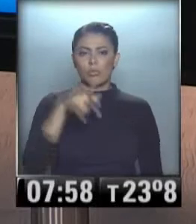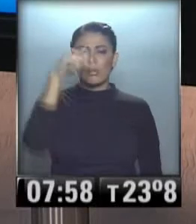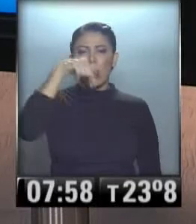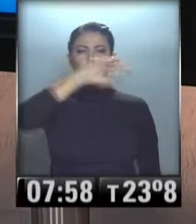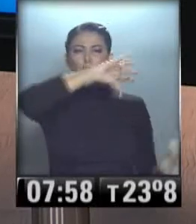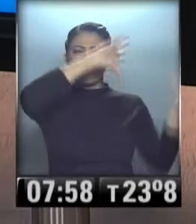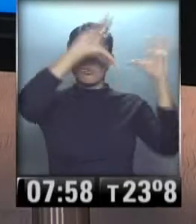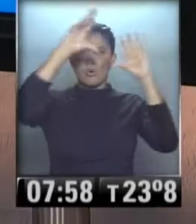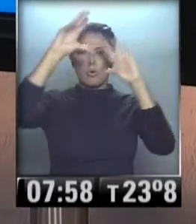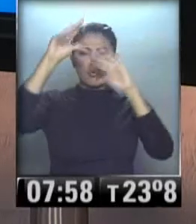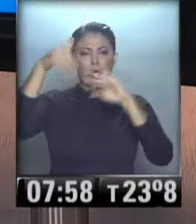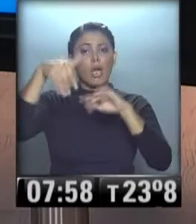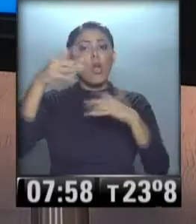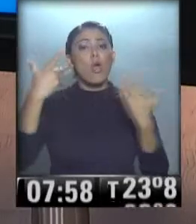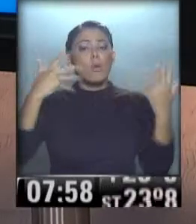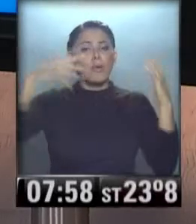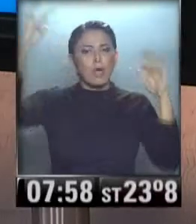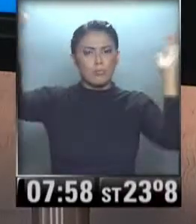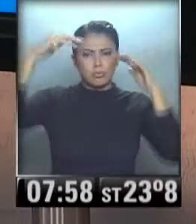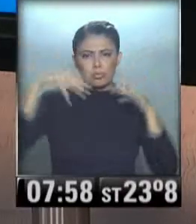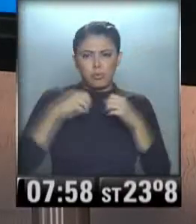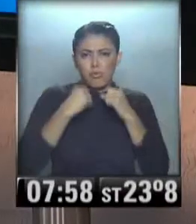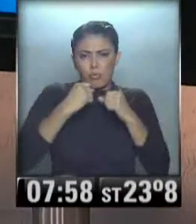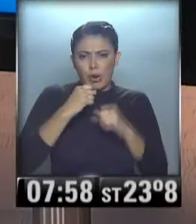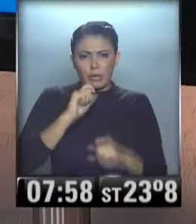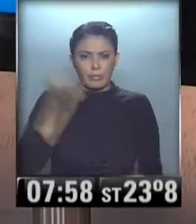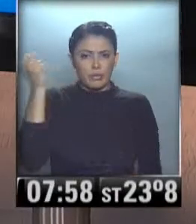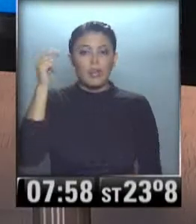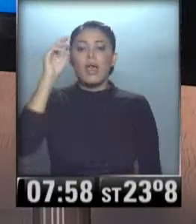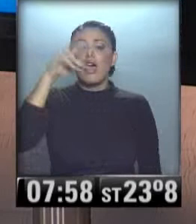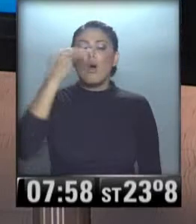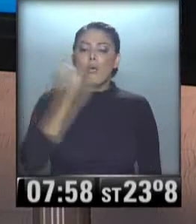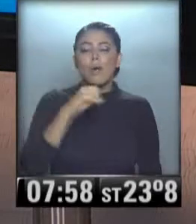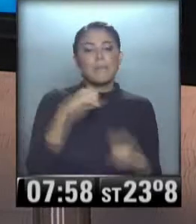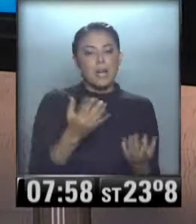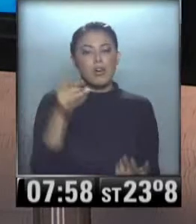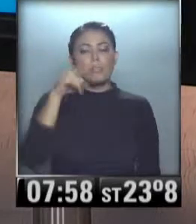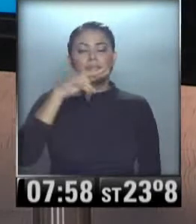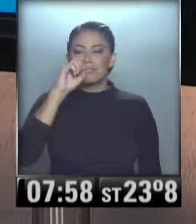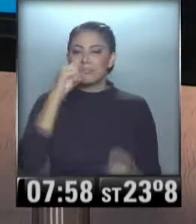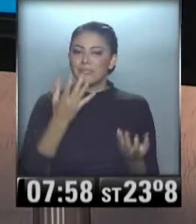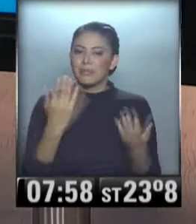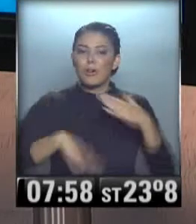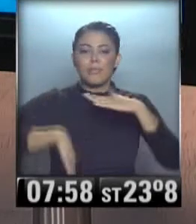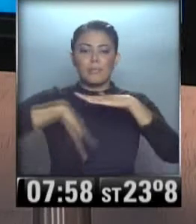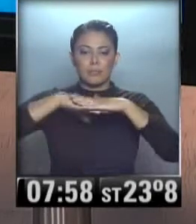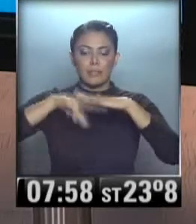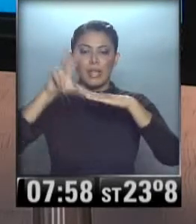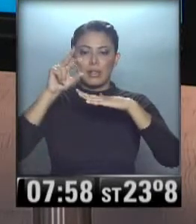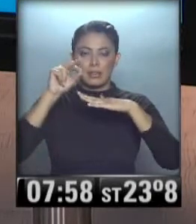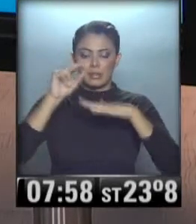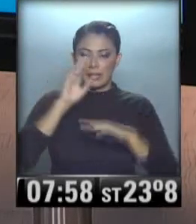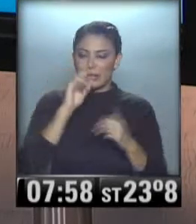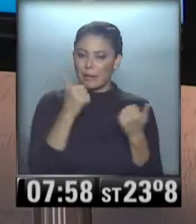que puede dar un fuerte chaparronazo. Jueves, viernes, mucho mejor, solazo. 30 grados para el Mar del